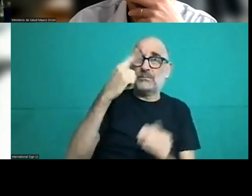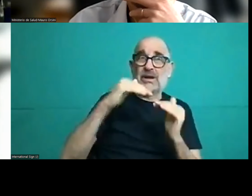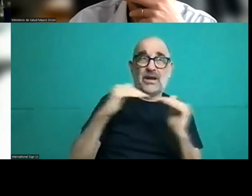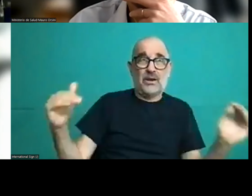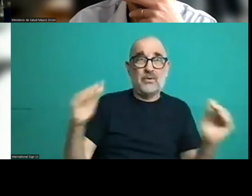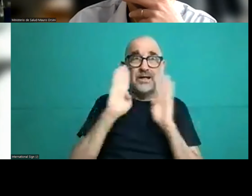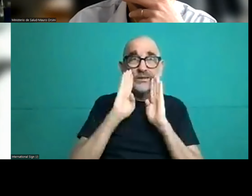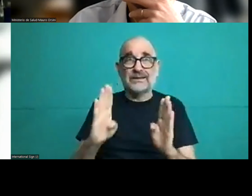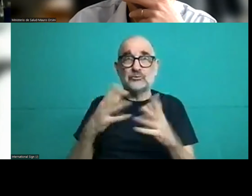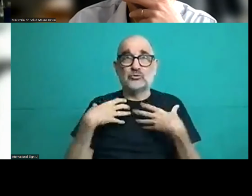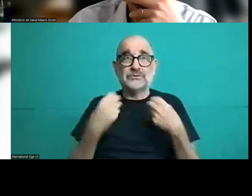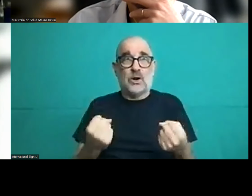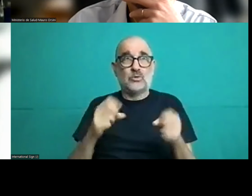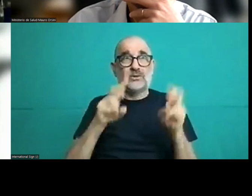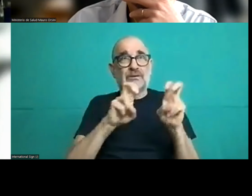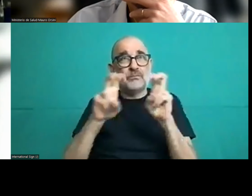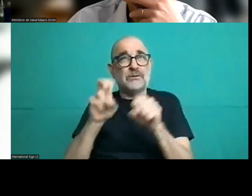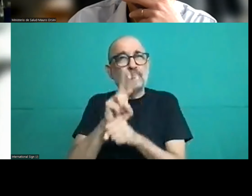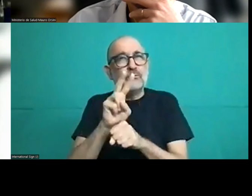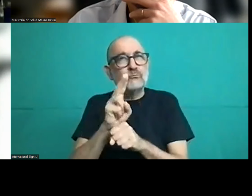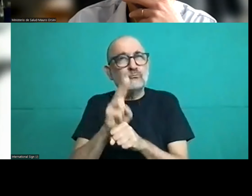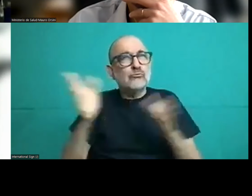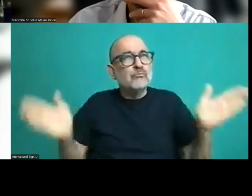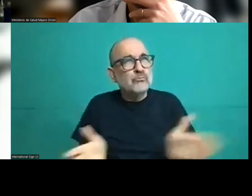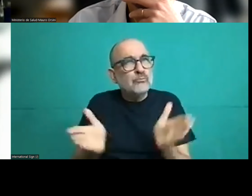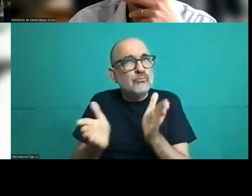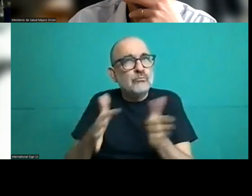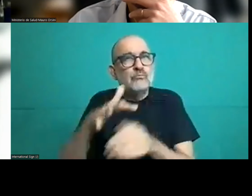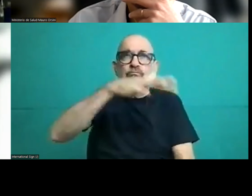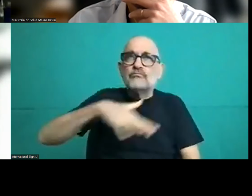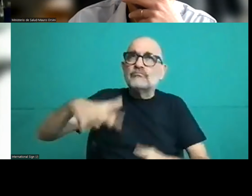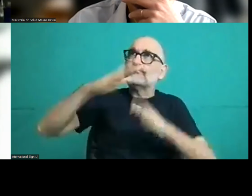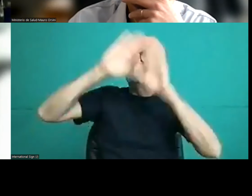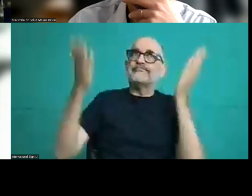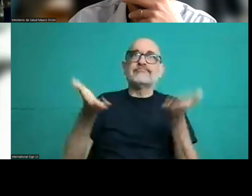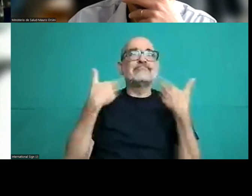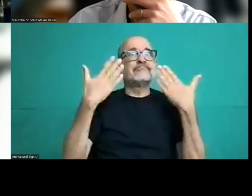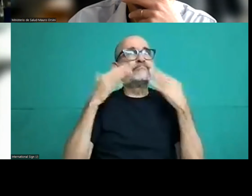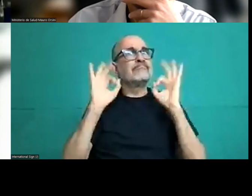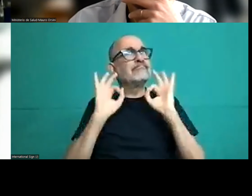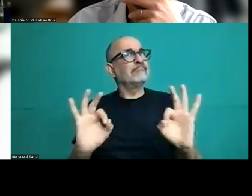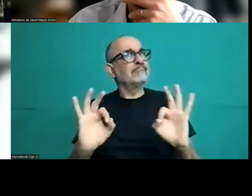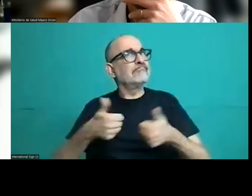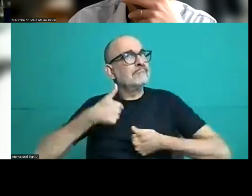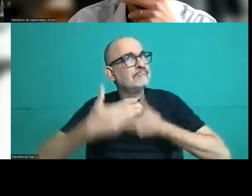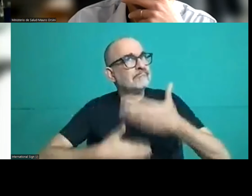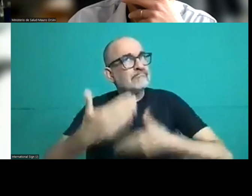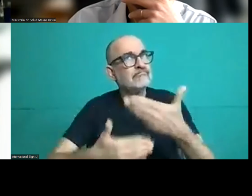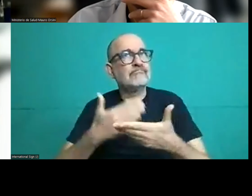nivel de atención termina siendo mucho más complejo. Sin embargo, me parece que también hay una grandísima oportunidad para incorporar